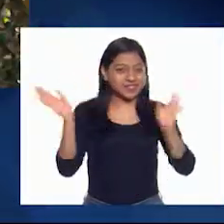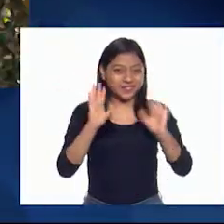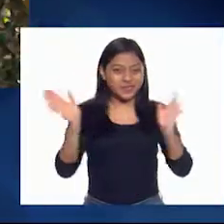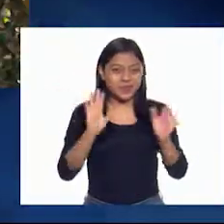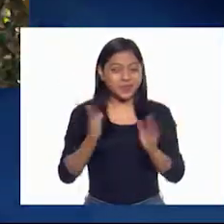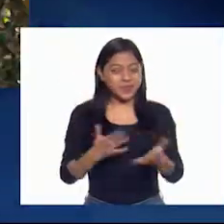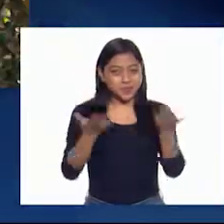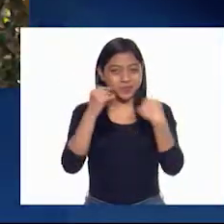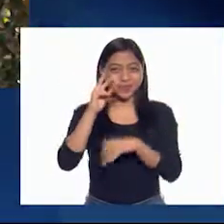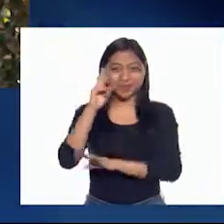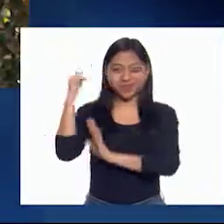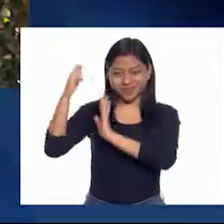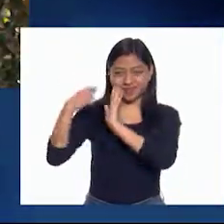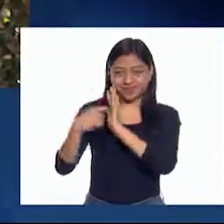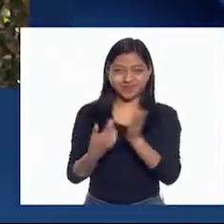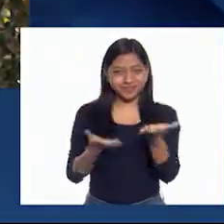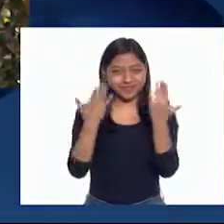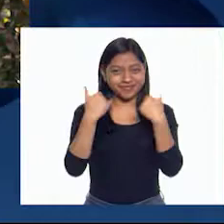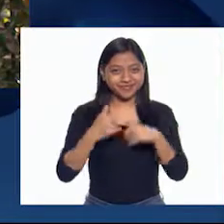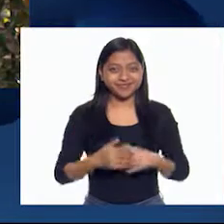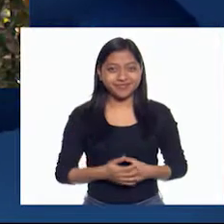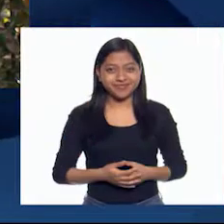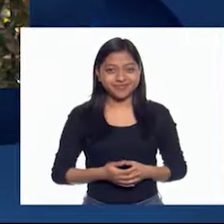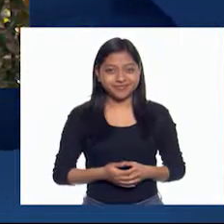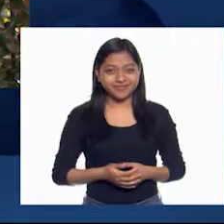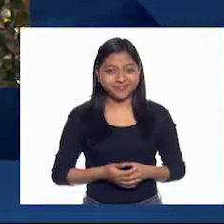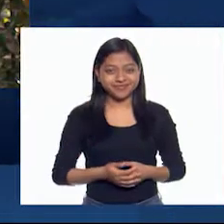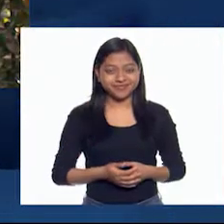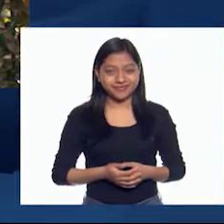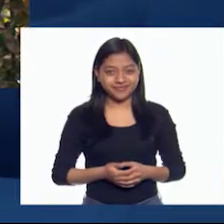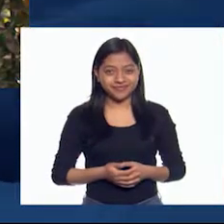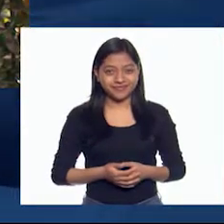¡Hola! ¡Vamos a ver el siguiente video!